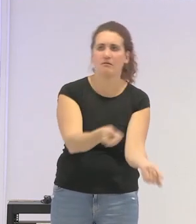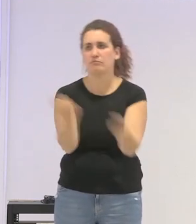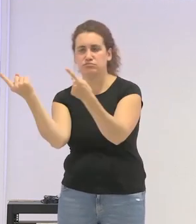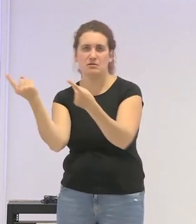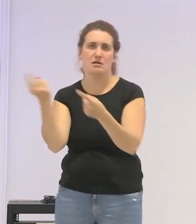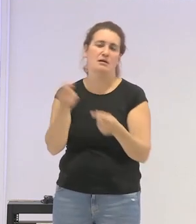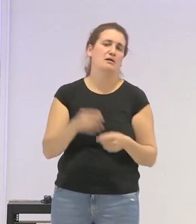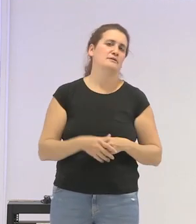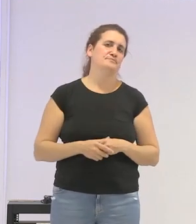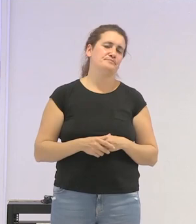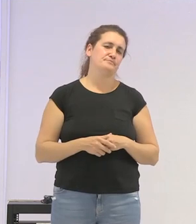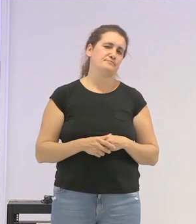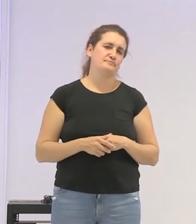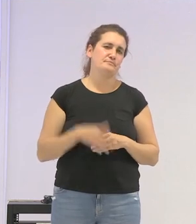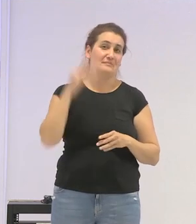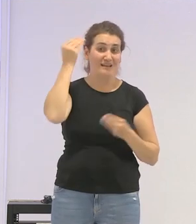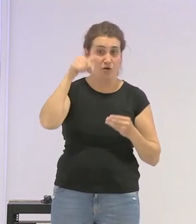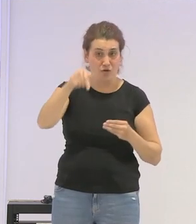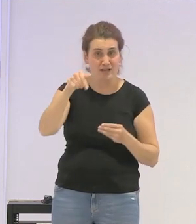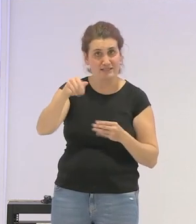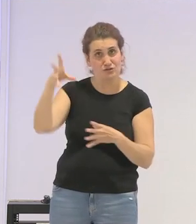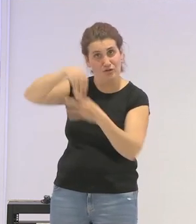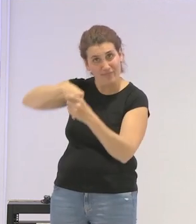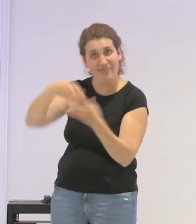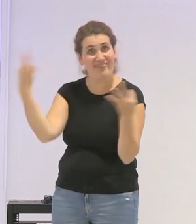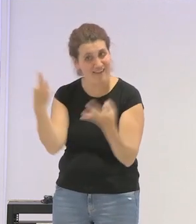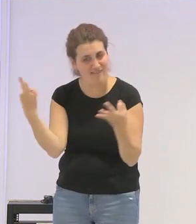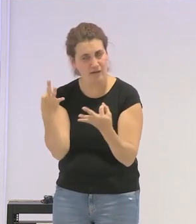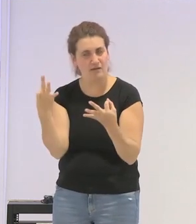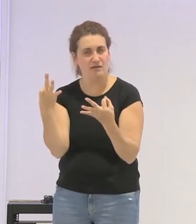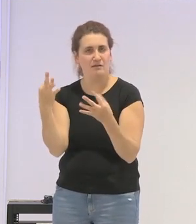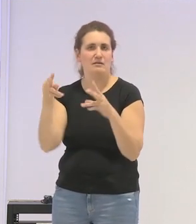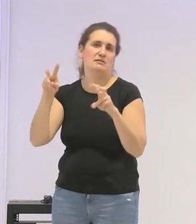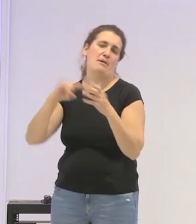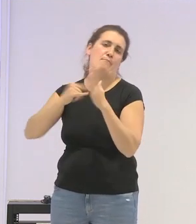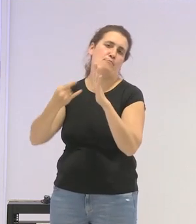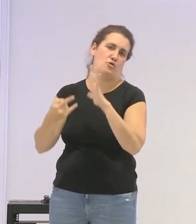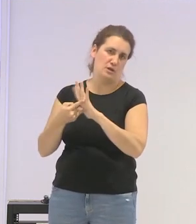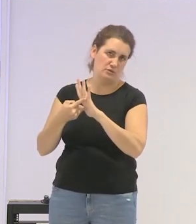bueno, yo creo que eso es parte o debería ser parte del proyecto